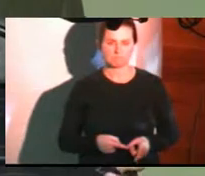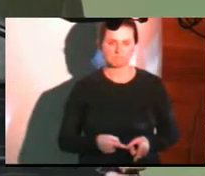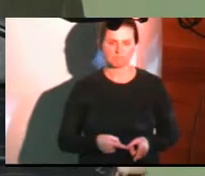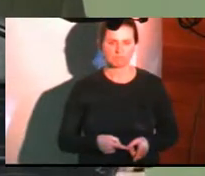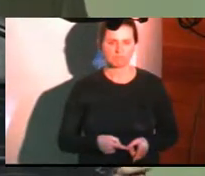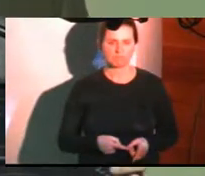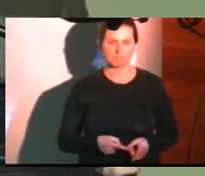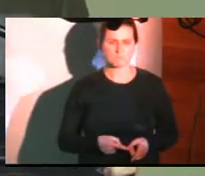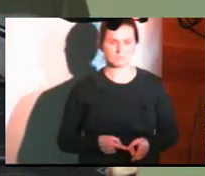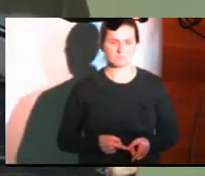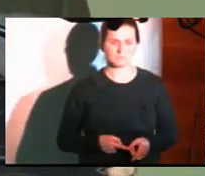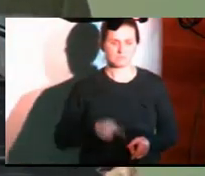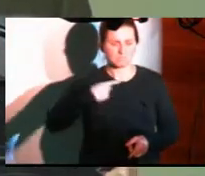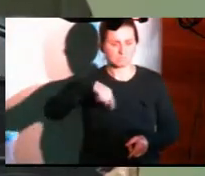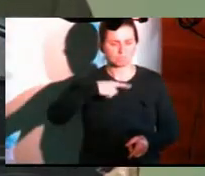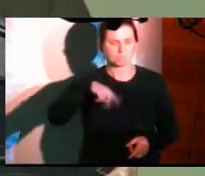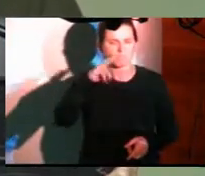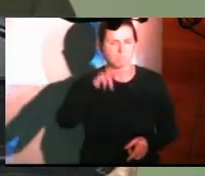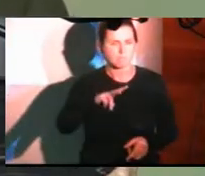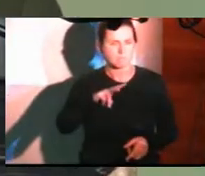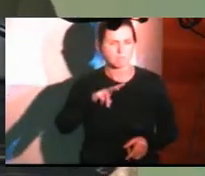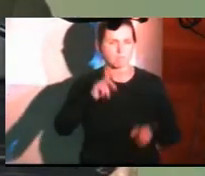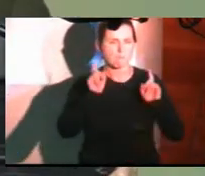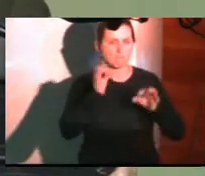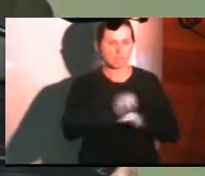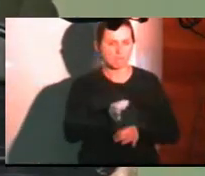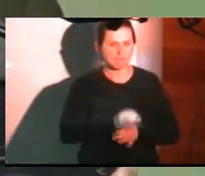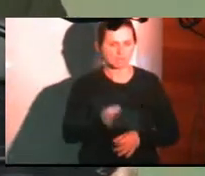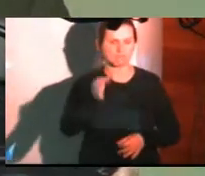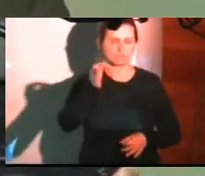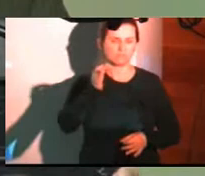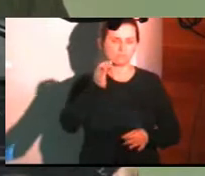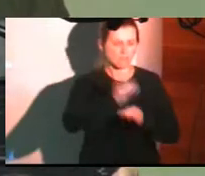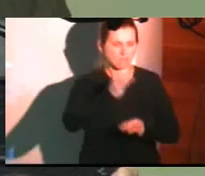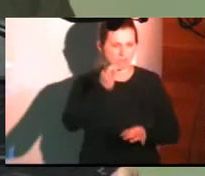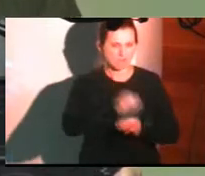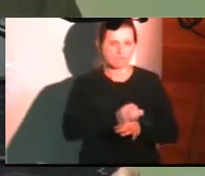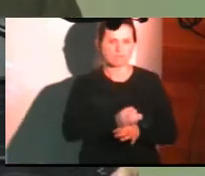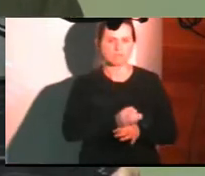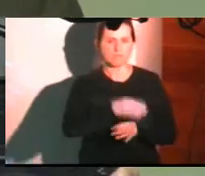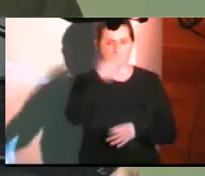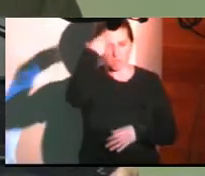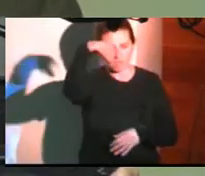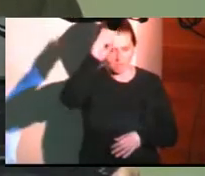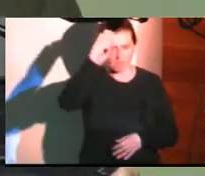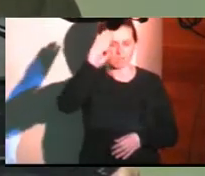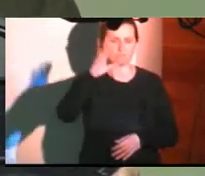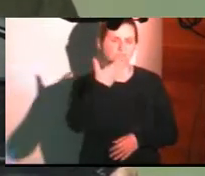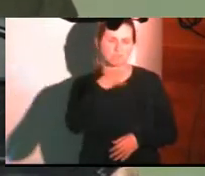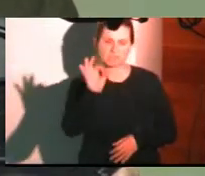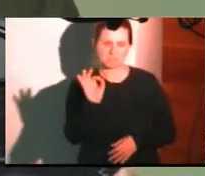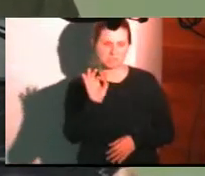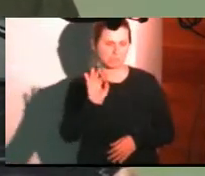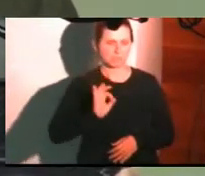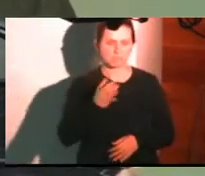Aquellos que vimos a los maestros en las escuelas rurales, nomás hace 50 años todavía, con techo